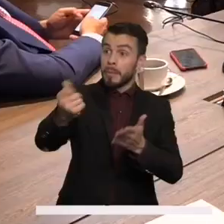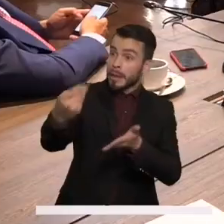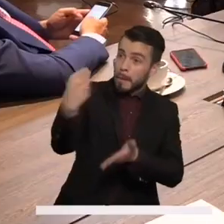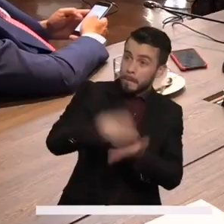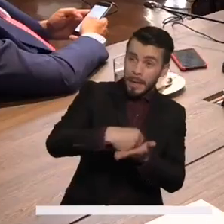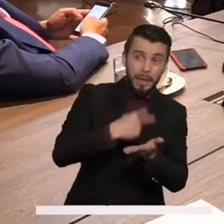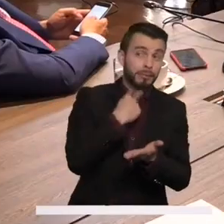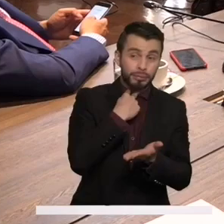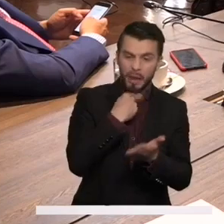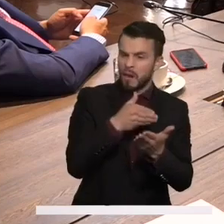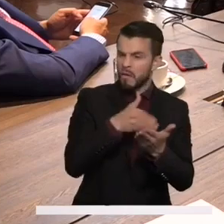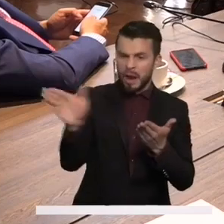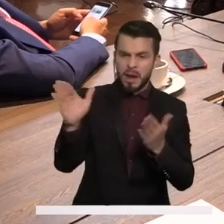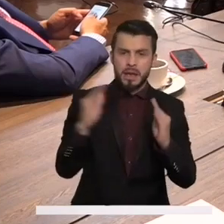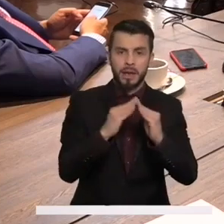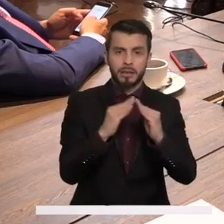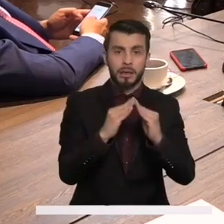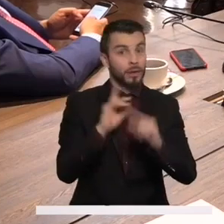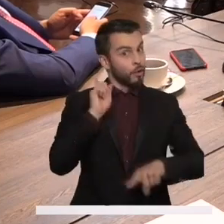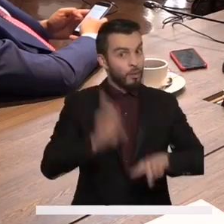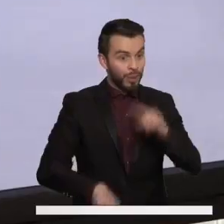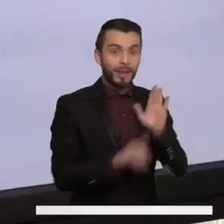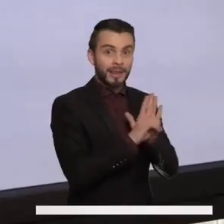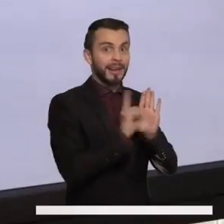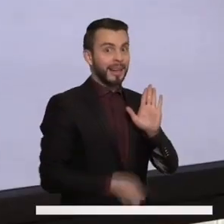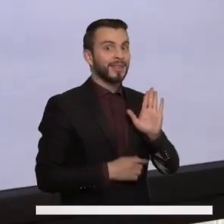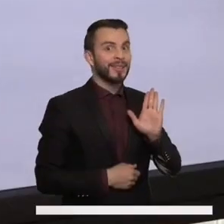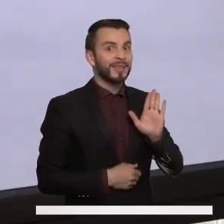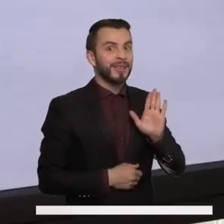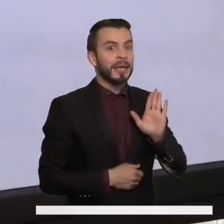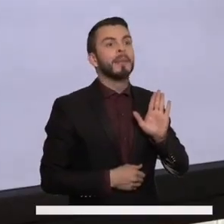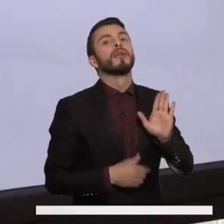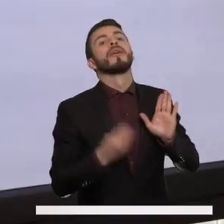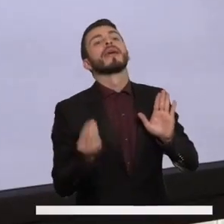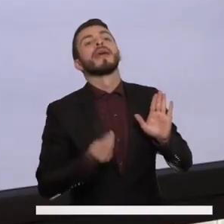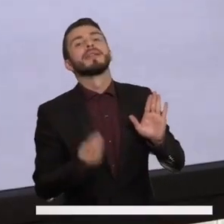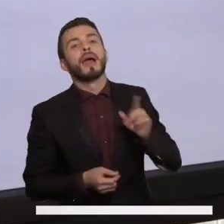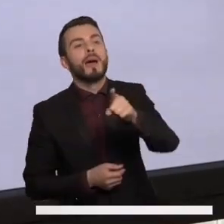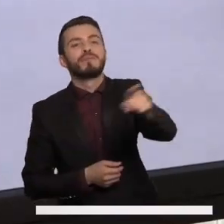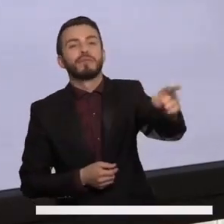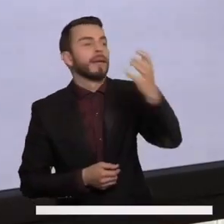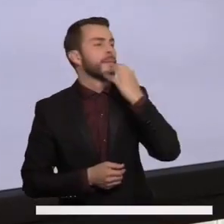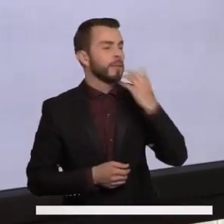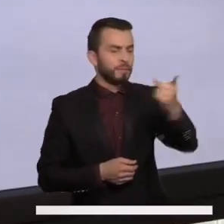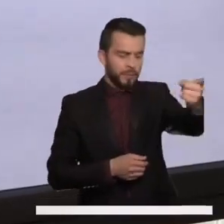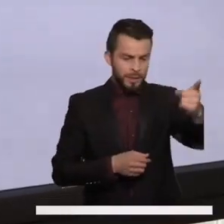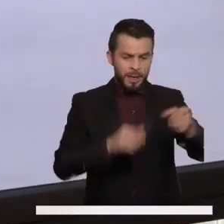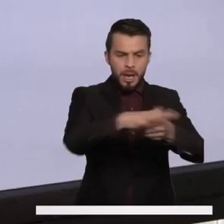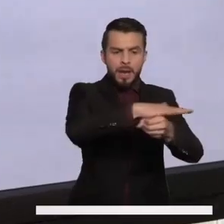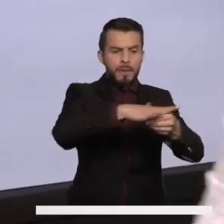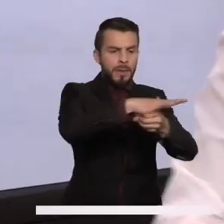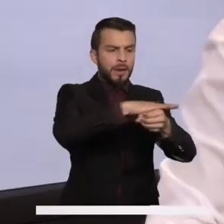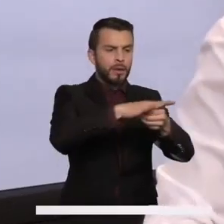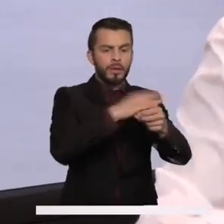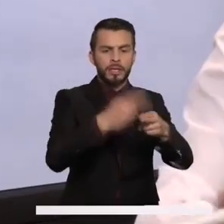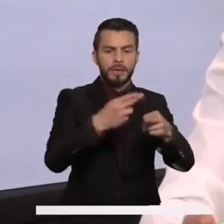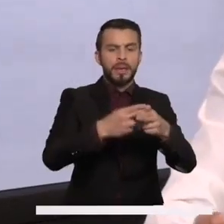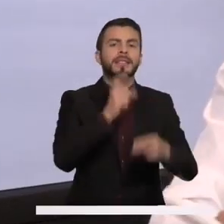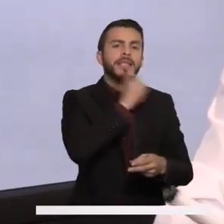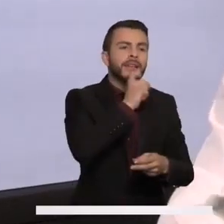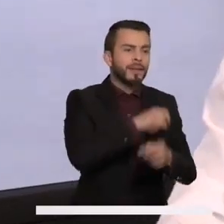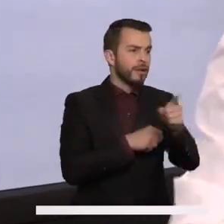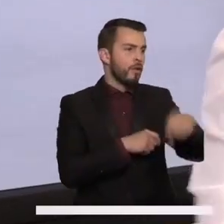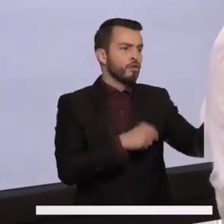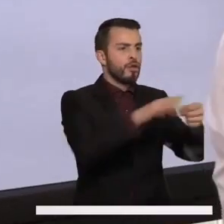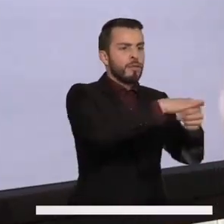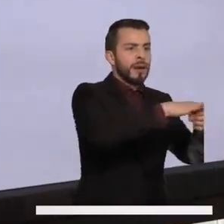policía a las familias de san bernardo del 7 agosto de santa fe que han sacado